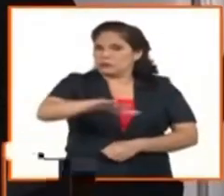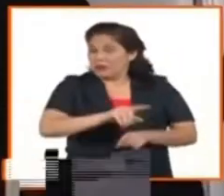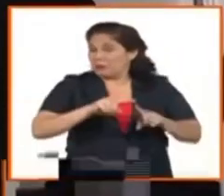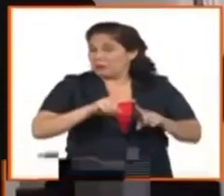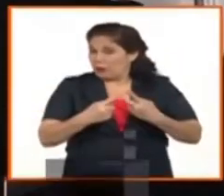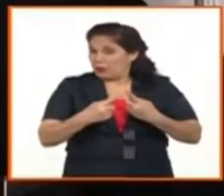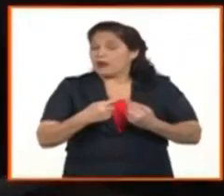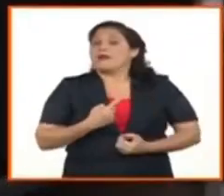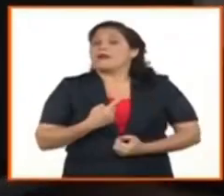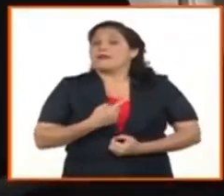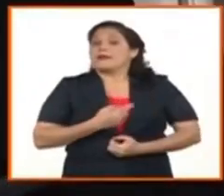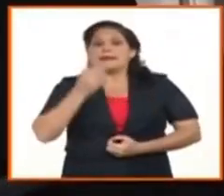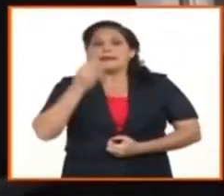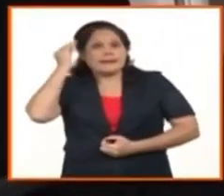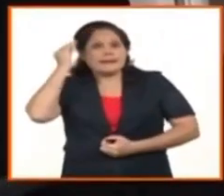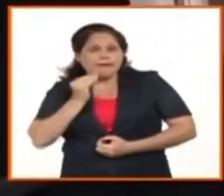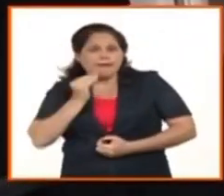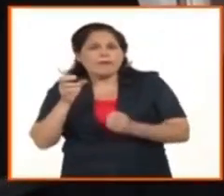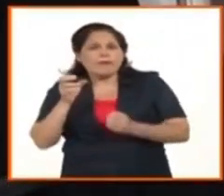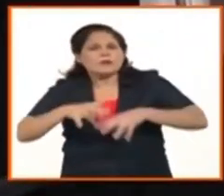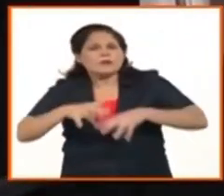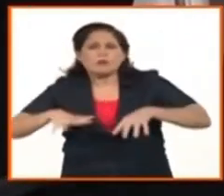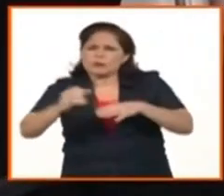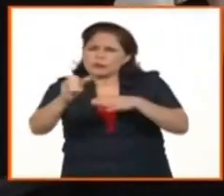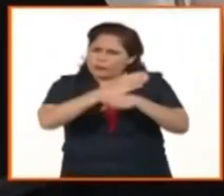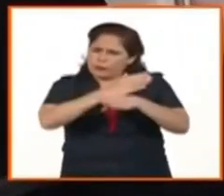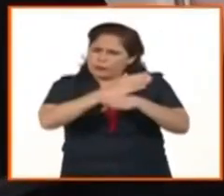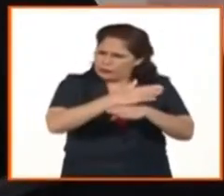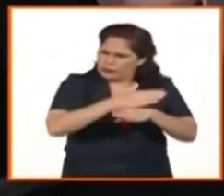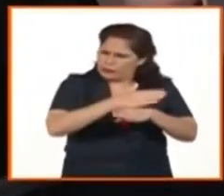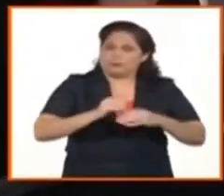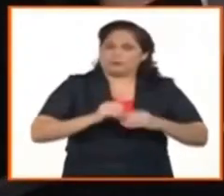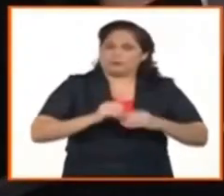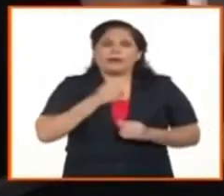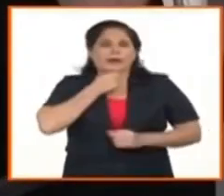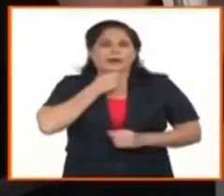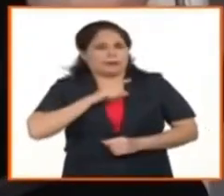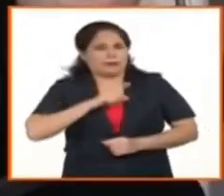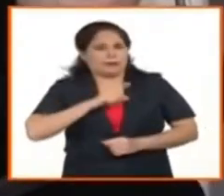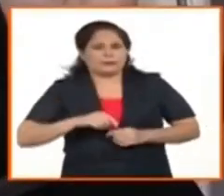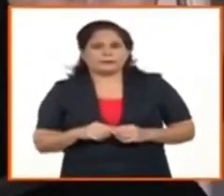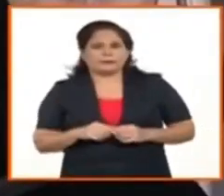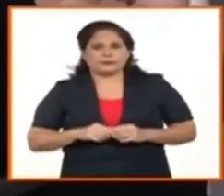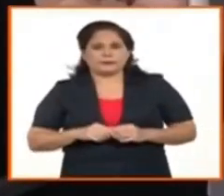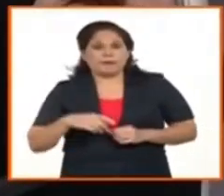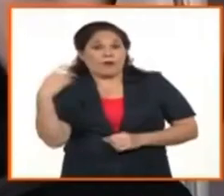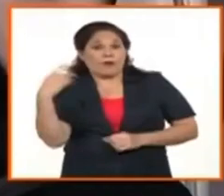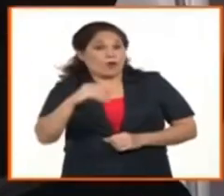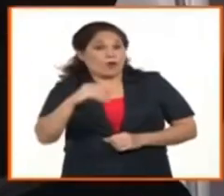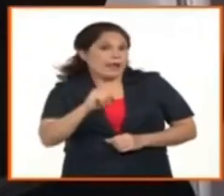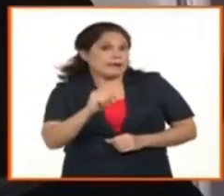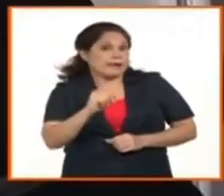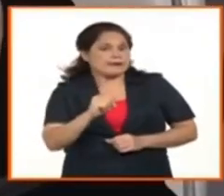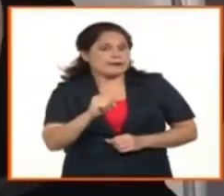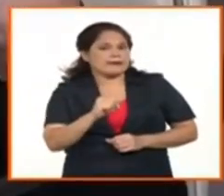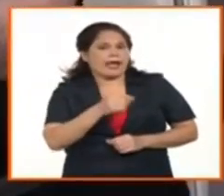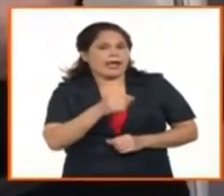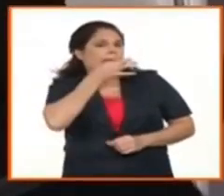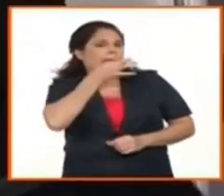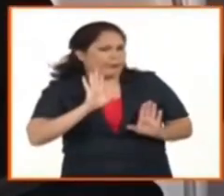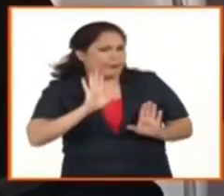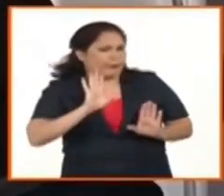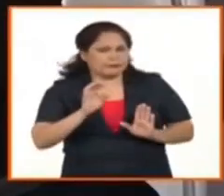manifiesta en todas sus en todas sus gamas desde la violencia más sutil más